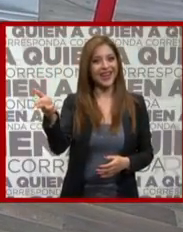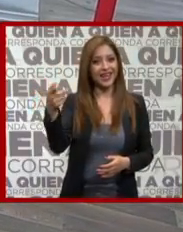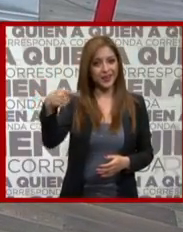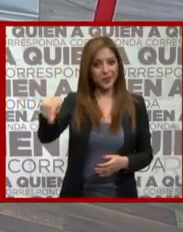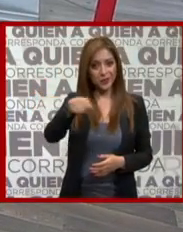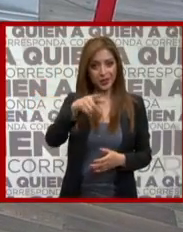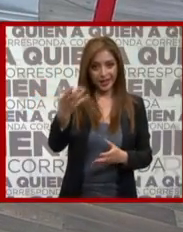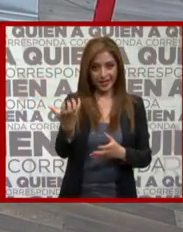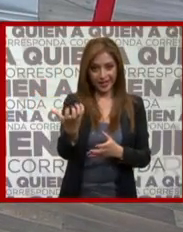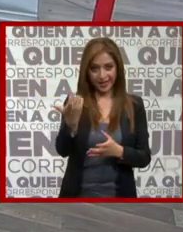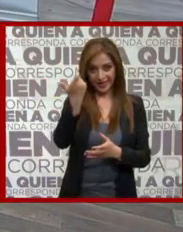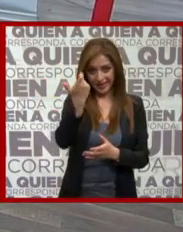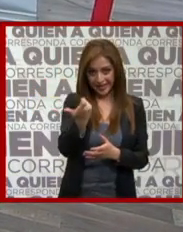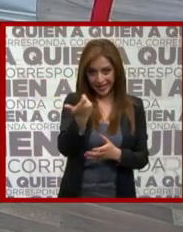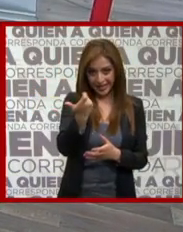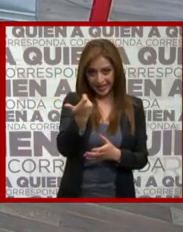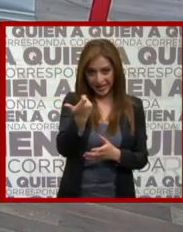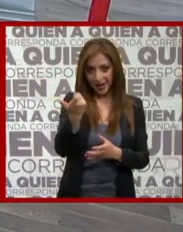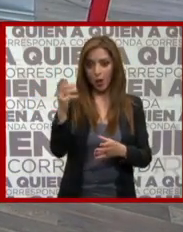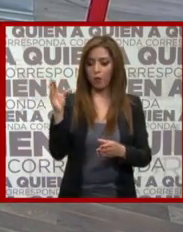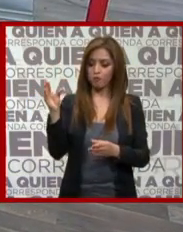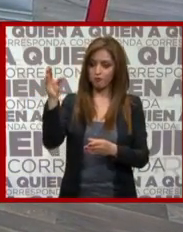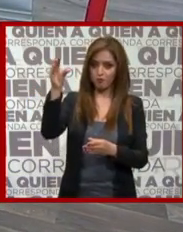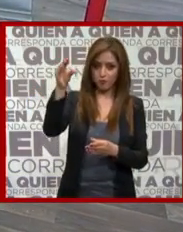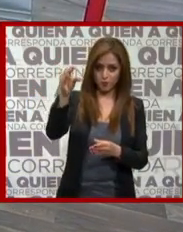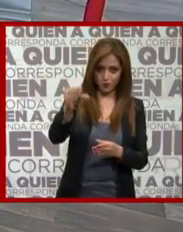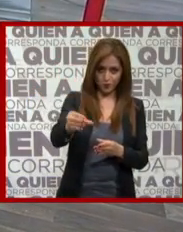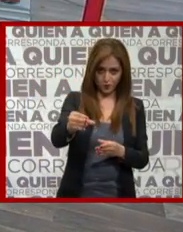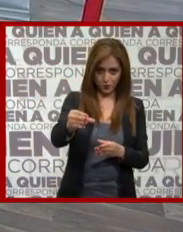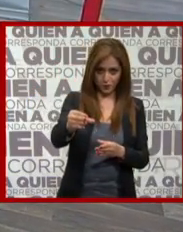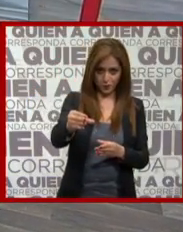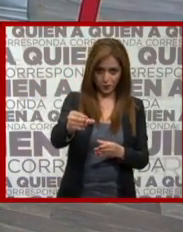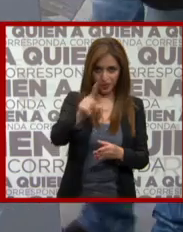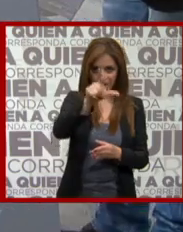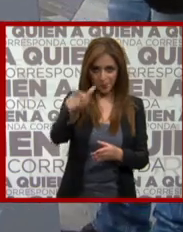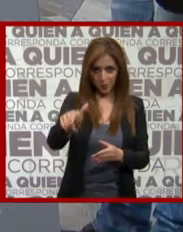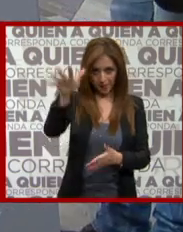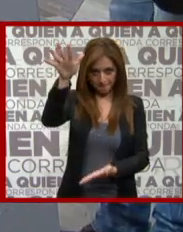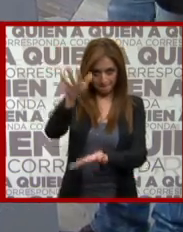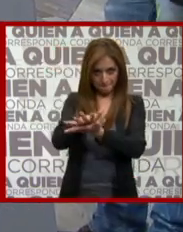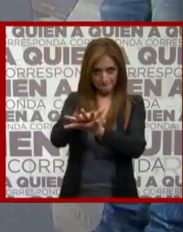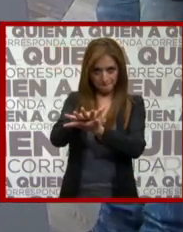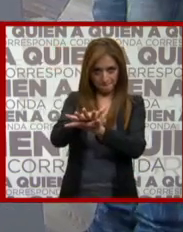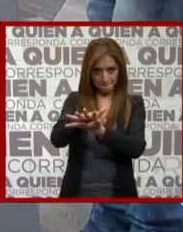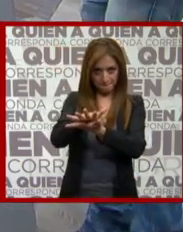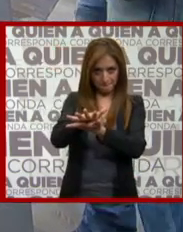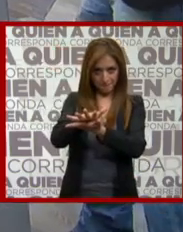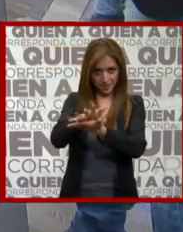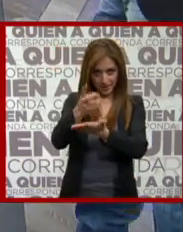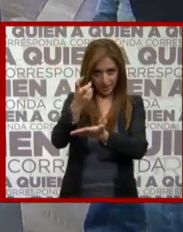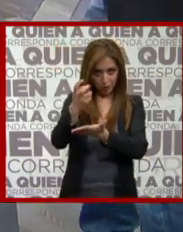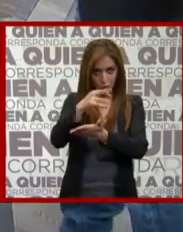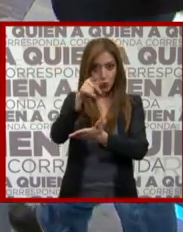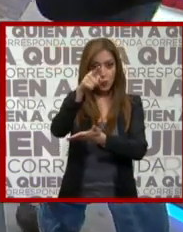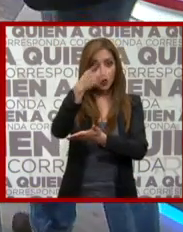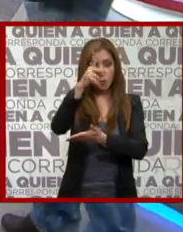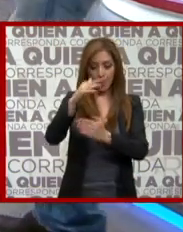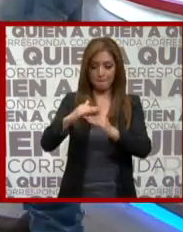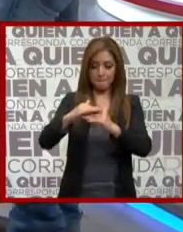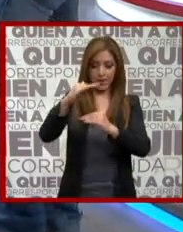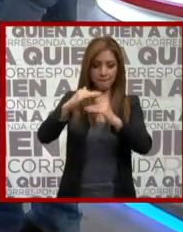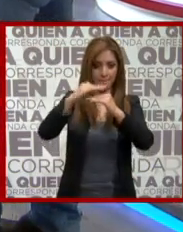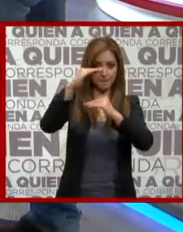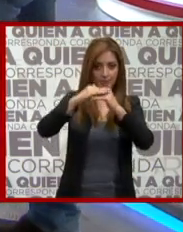lana, ¿sí? Traer la lana, ponerla aquí. Efectivamente. Y después apachurras el botón. Exacto. ¿Eso es todo? Tienes que hacer una torre. Tienes que hacer una torre, pero